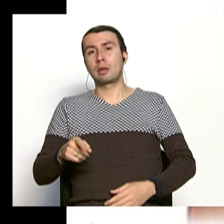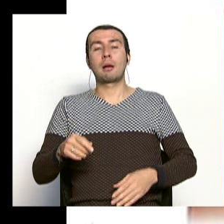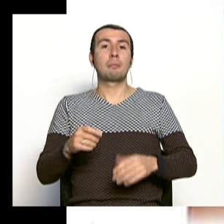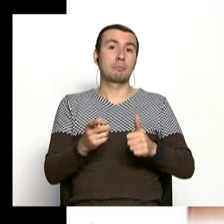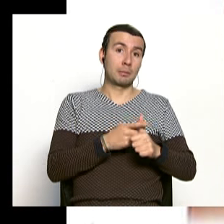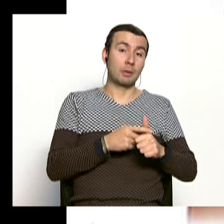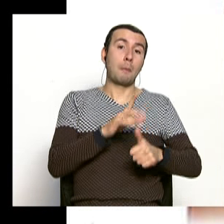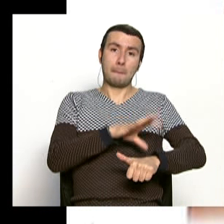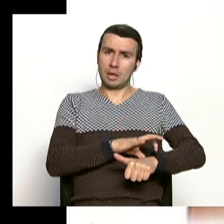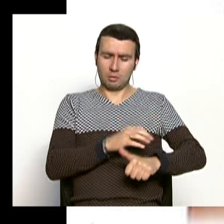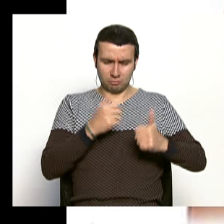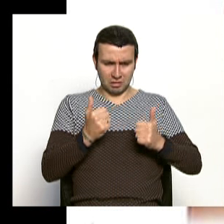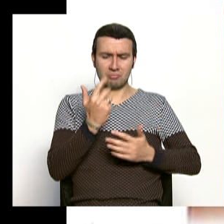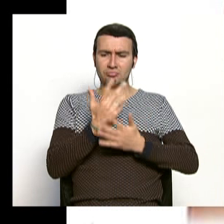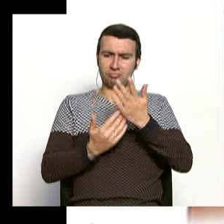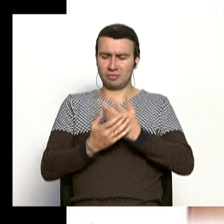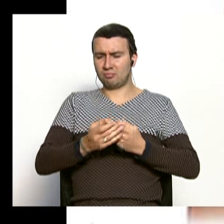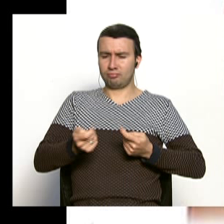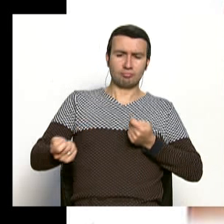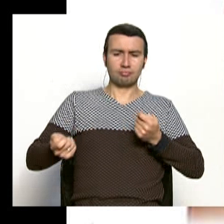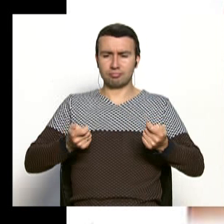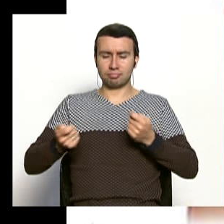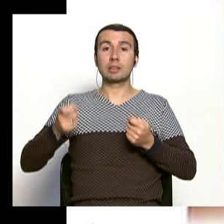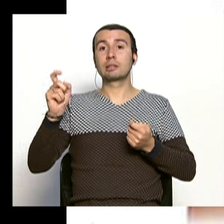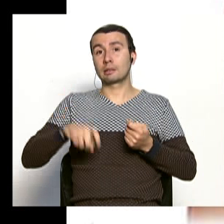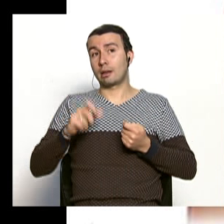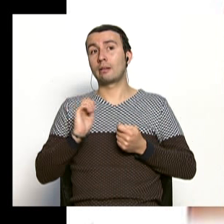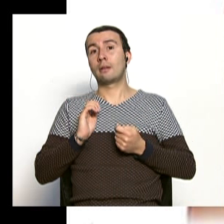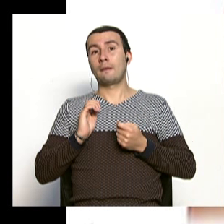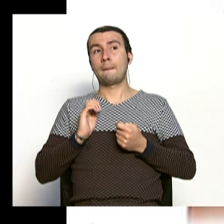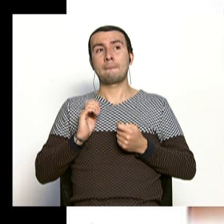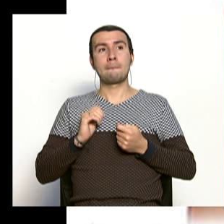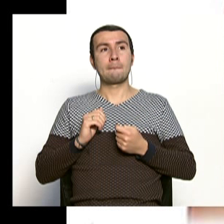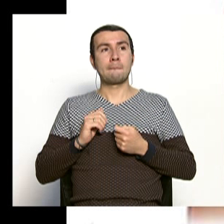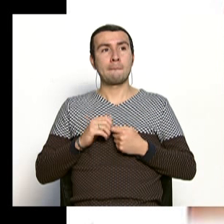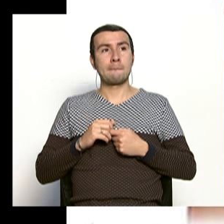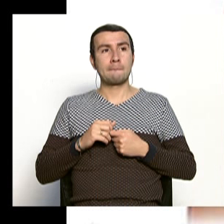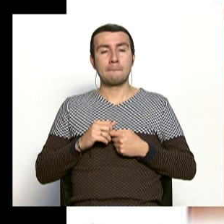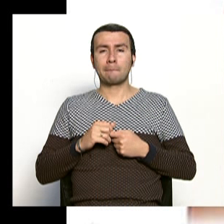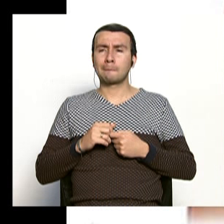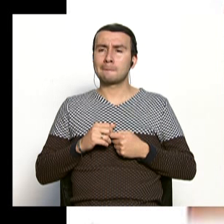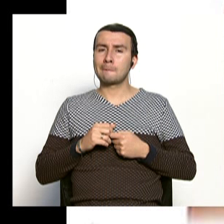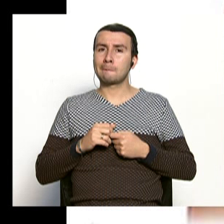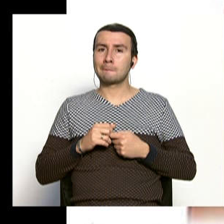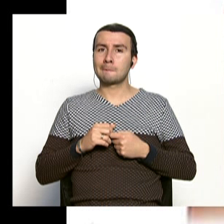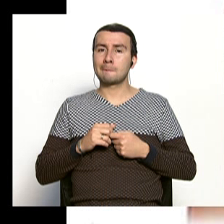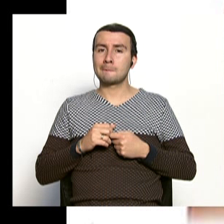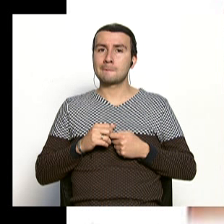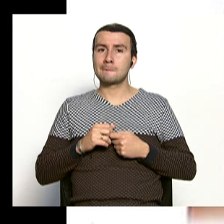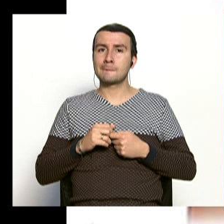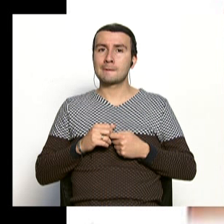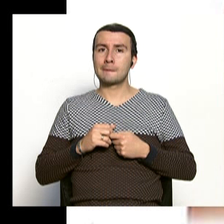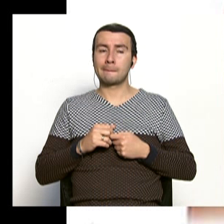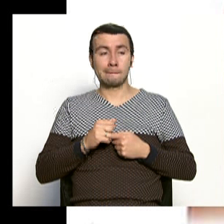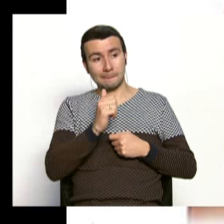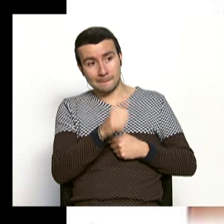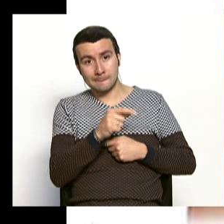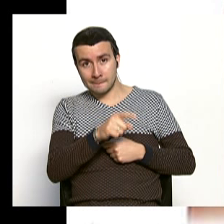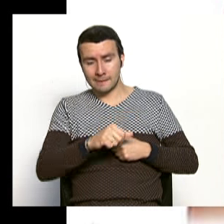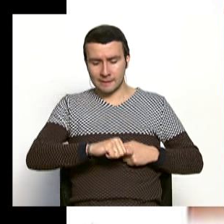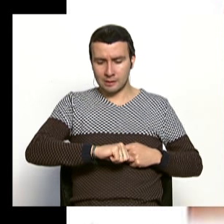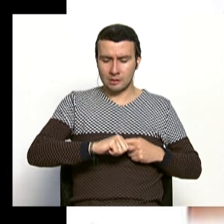manos adecuadamente entrenadas en un en unas personas que han que han hecho una curva eh adecuada